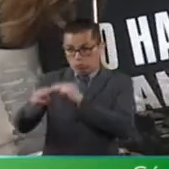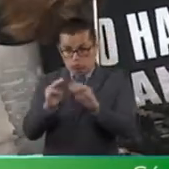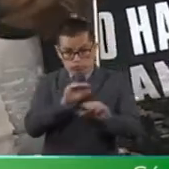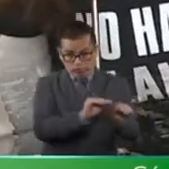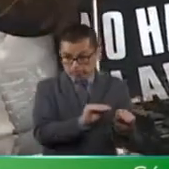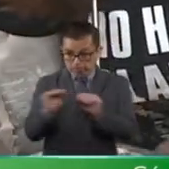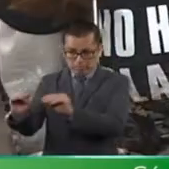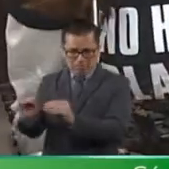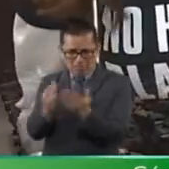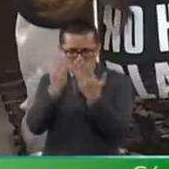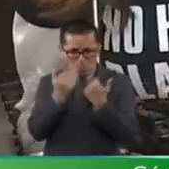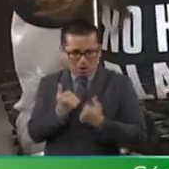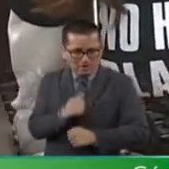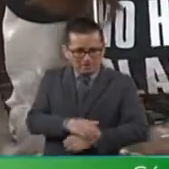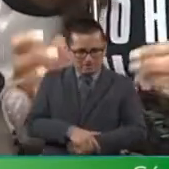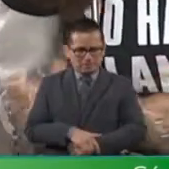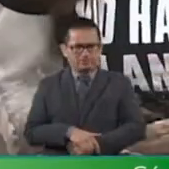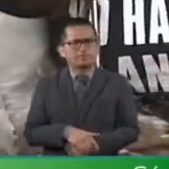corregirlo.